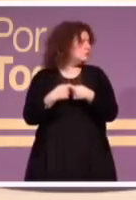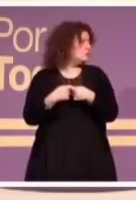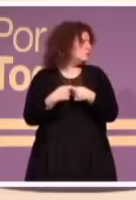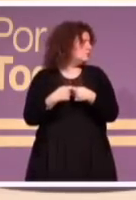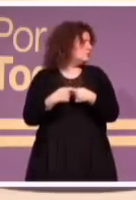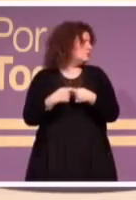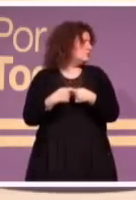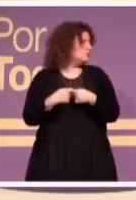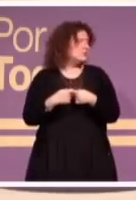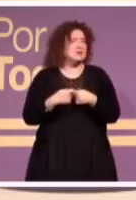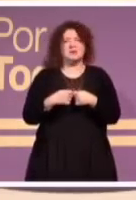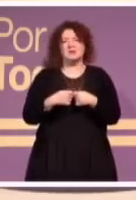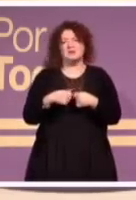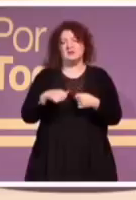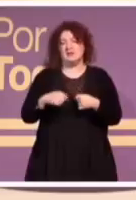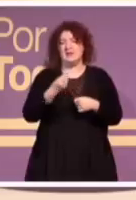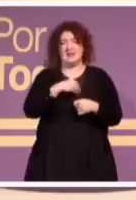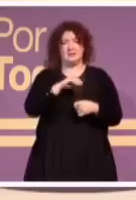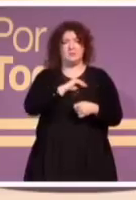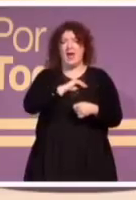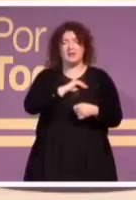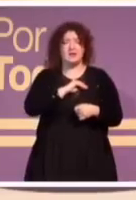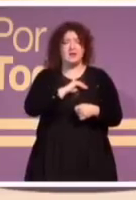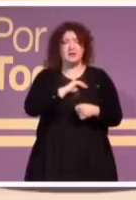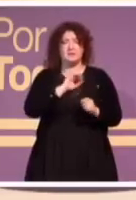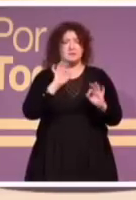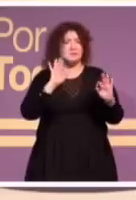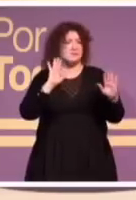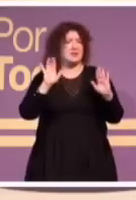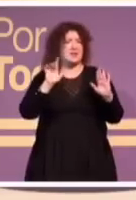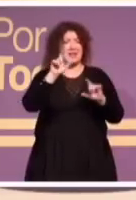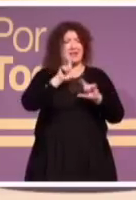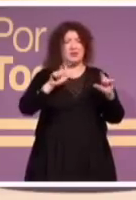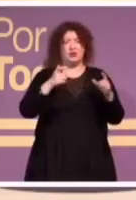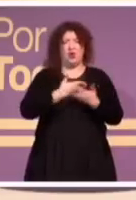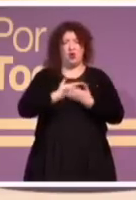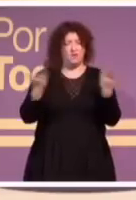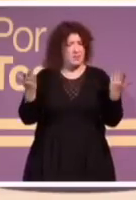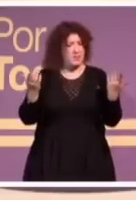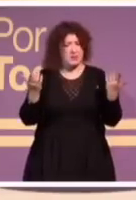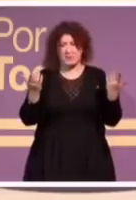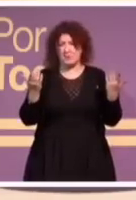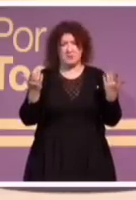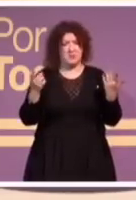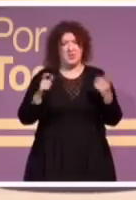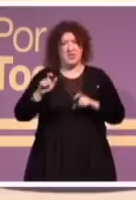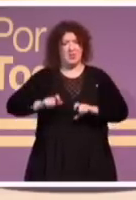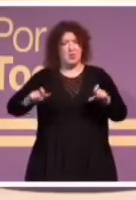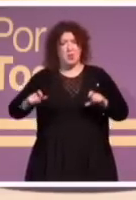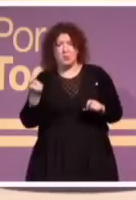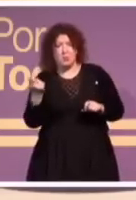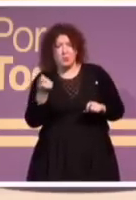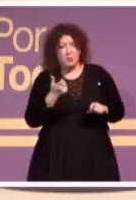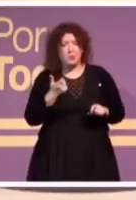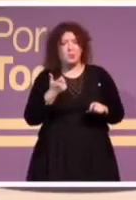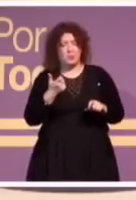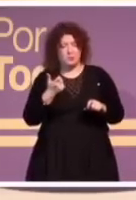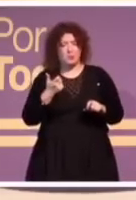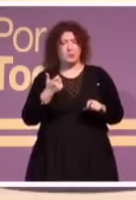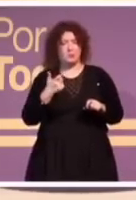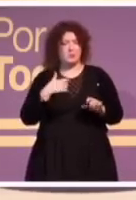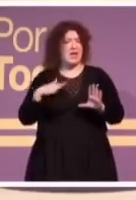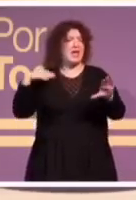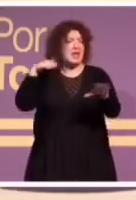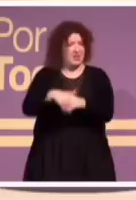en este país en el que solo confiaban un puñado de dirigentes y unos cuantos millones de ciudadanos y ciudadanas que cada vez que se les convocaba a